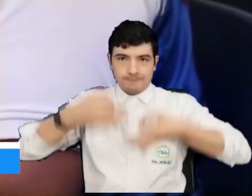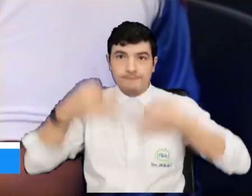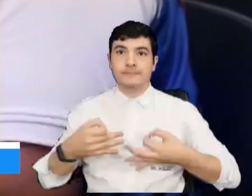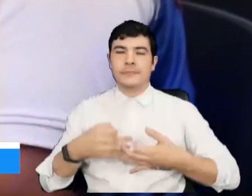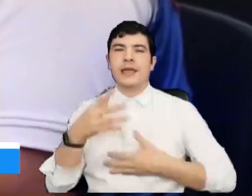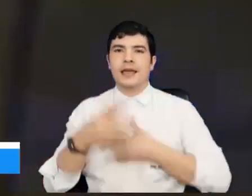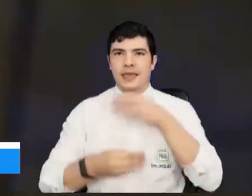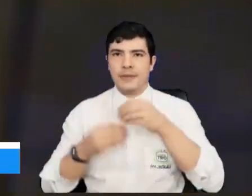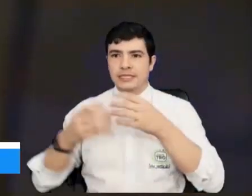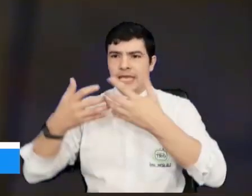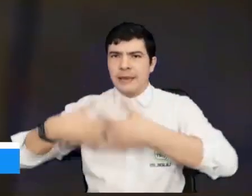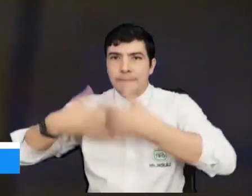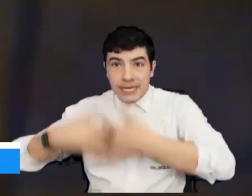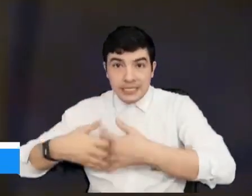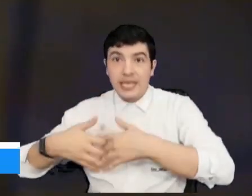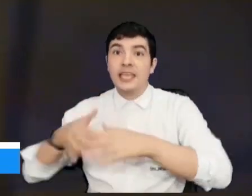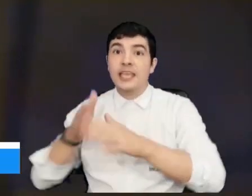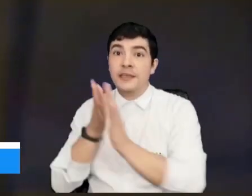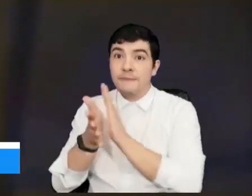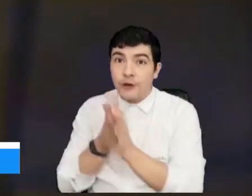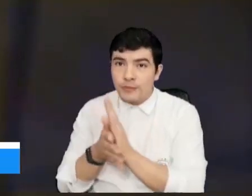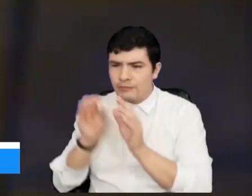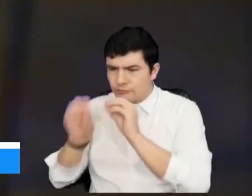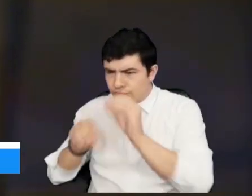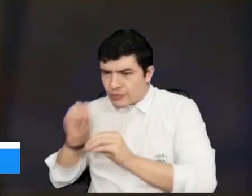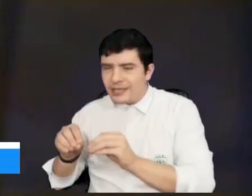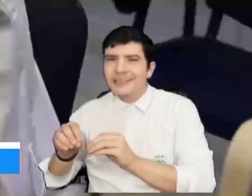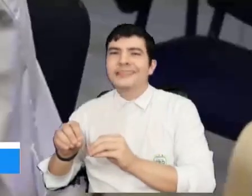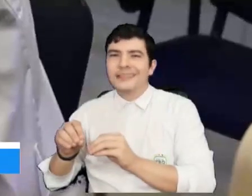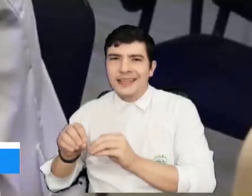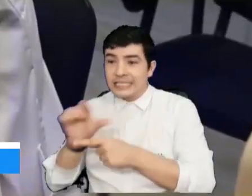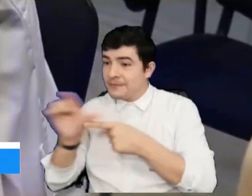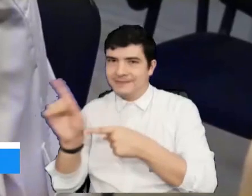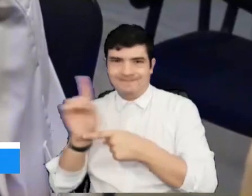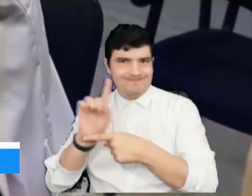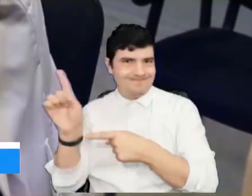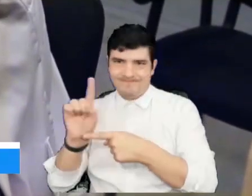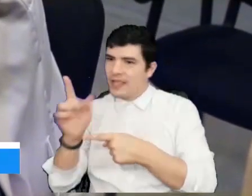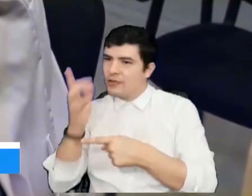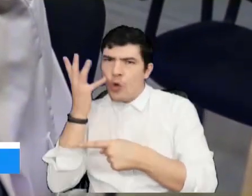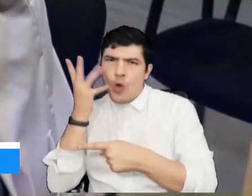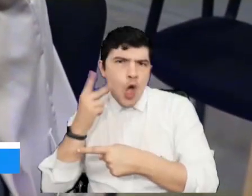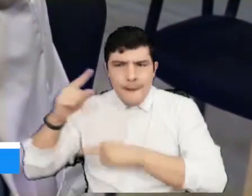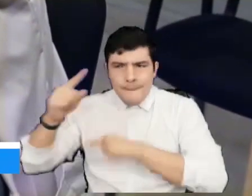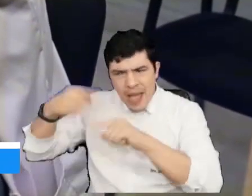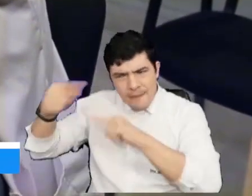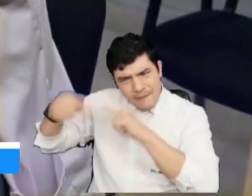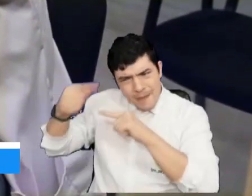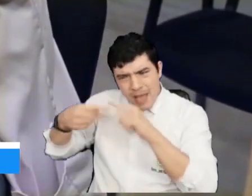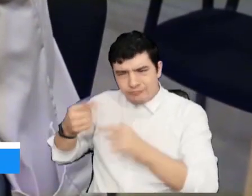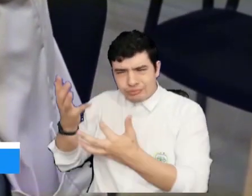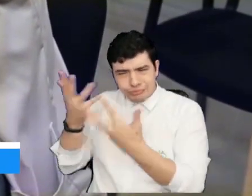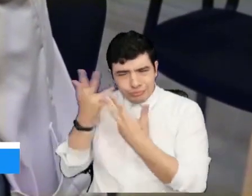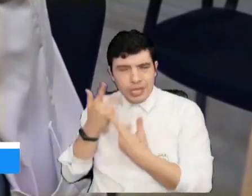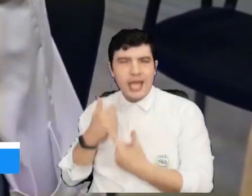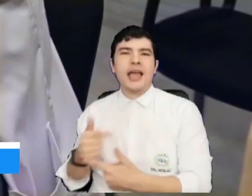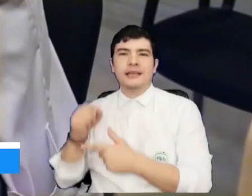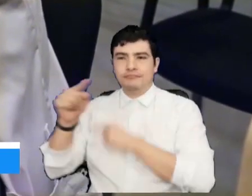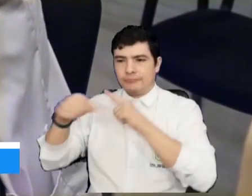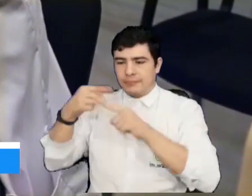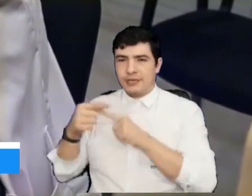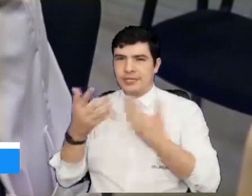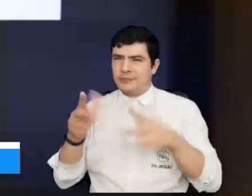llegar todos los días al puesto de mando unificado de Santander. Las autoridades indican que 8.000 empresas